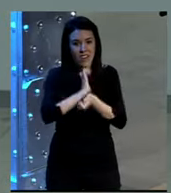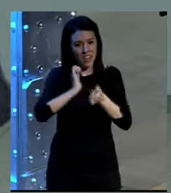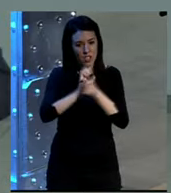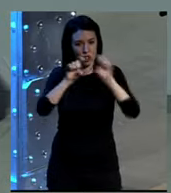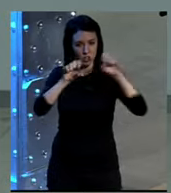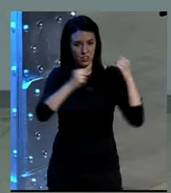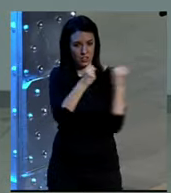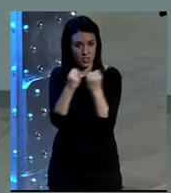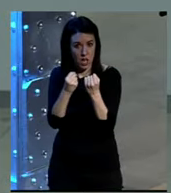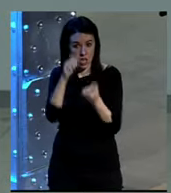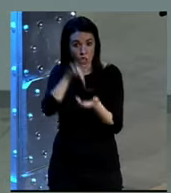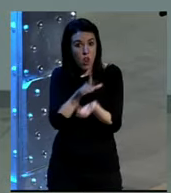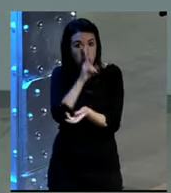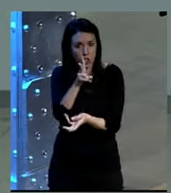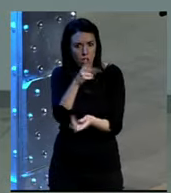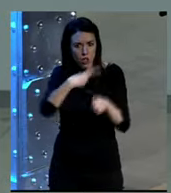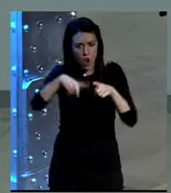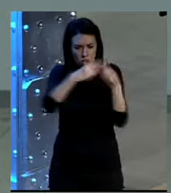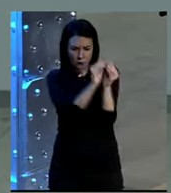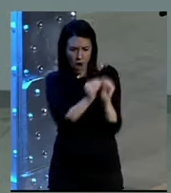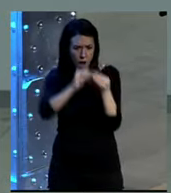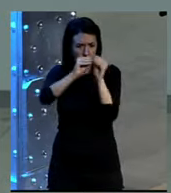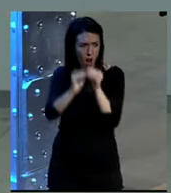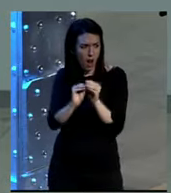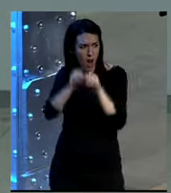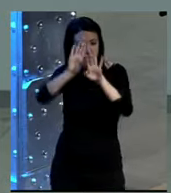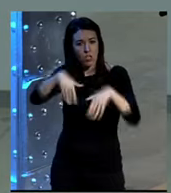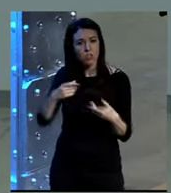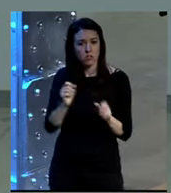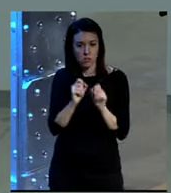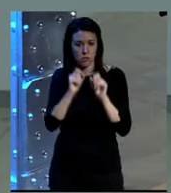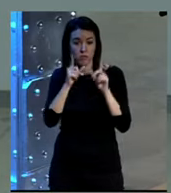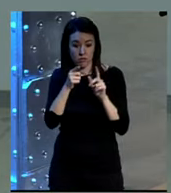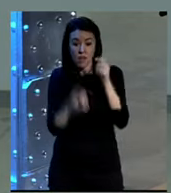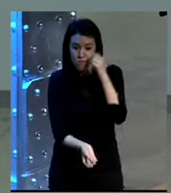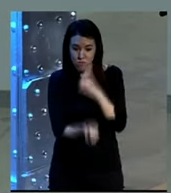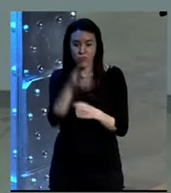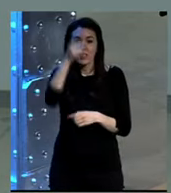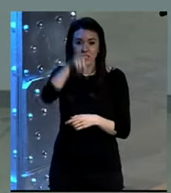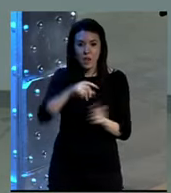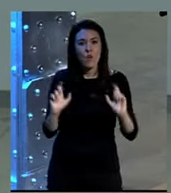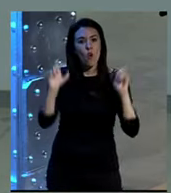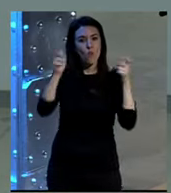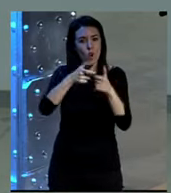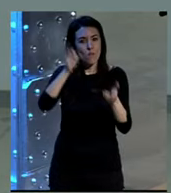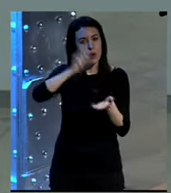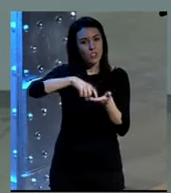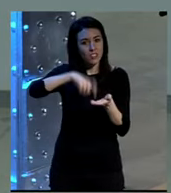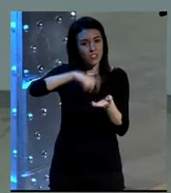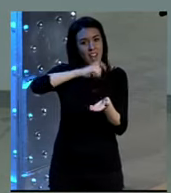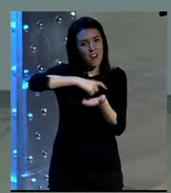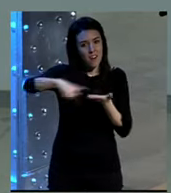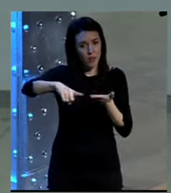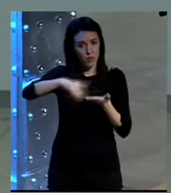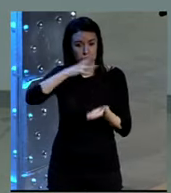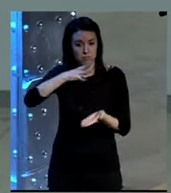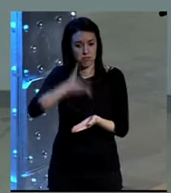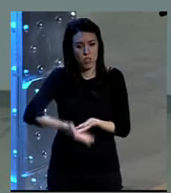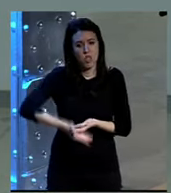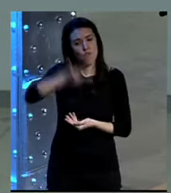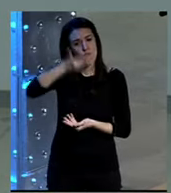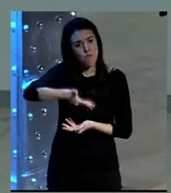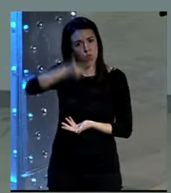fueron capaces de hacer muchísimas cosas, y mira tú por dónde. Ahí hicieron el cuerpo de Telégrafos, que por algo tenía esa impronta importantísima